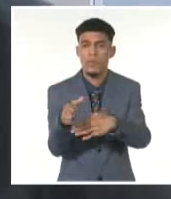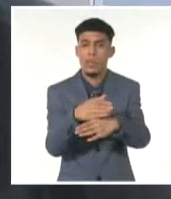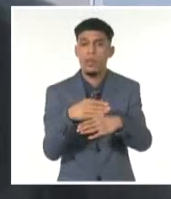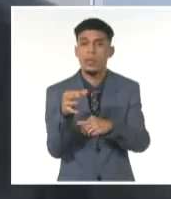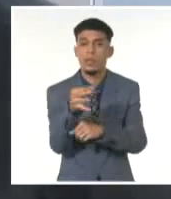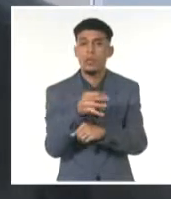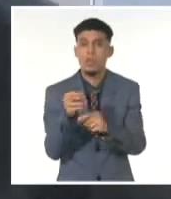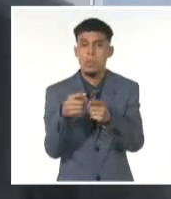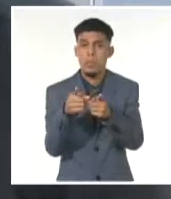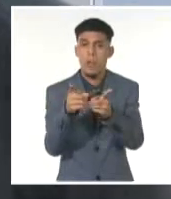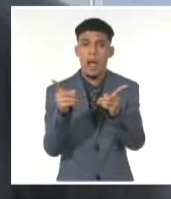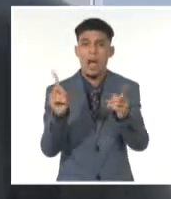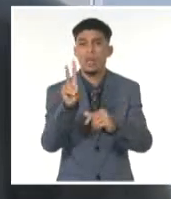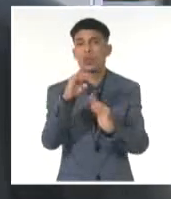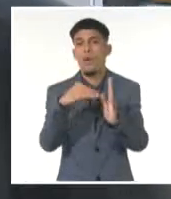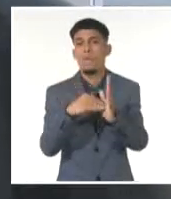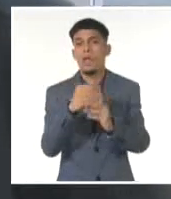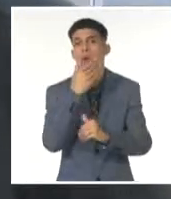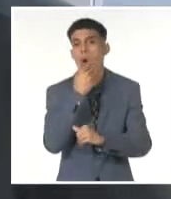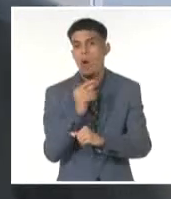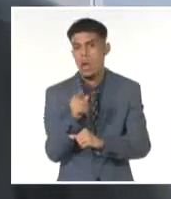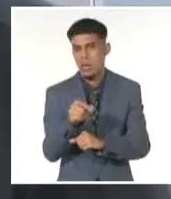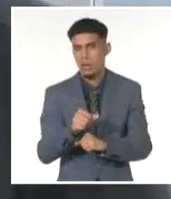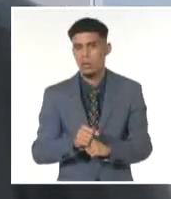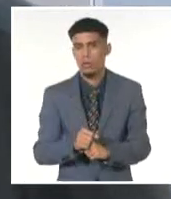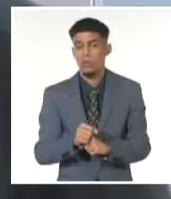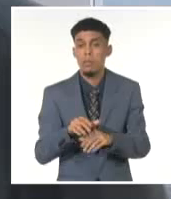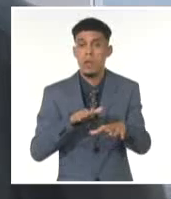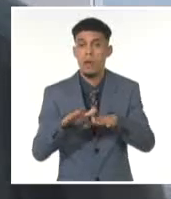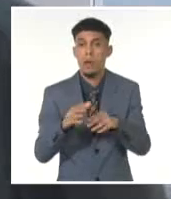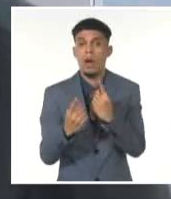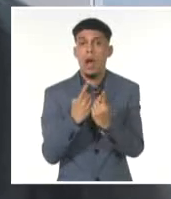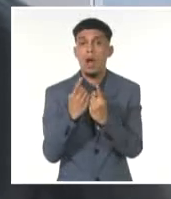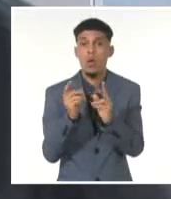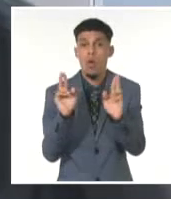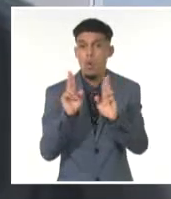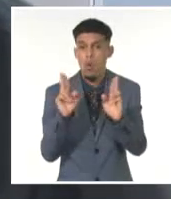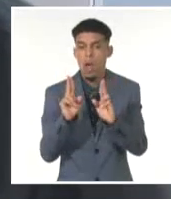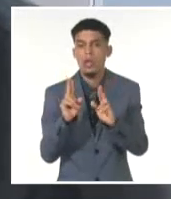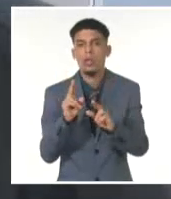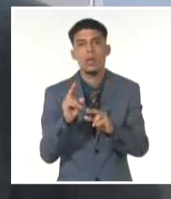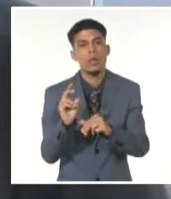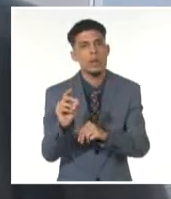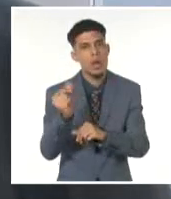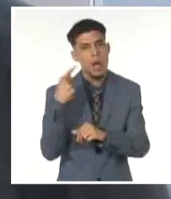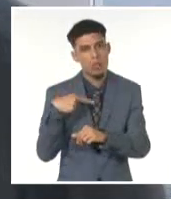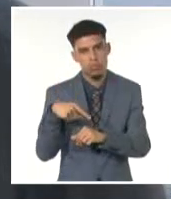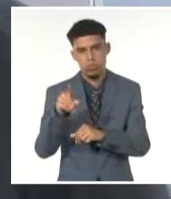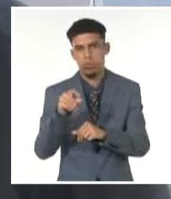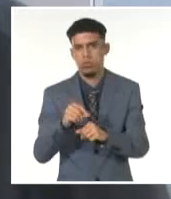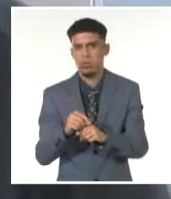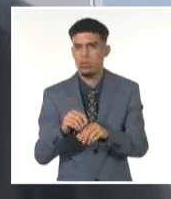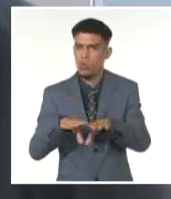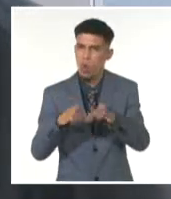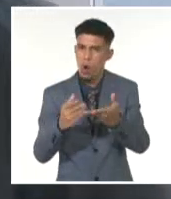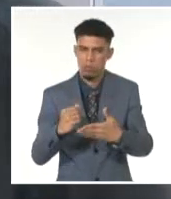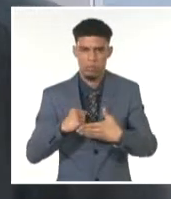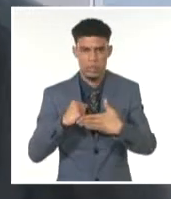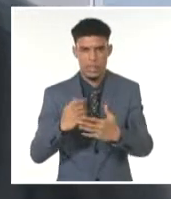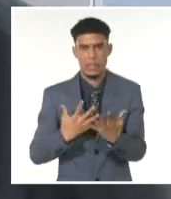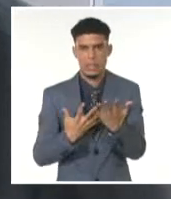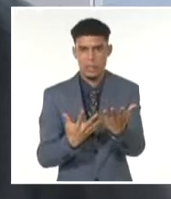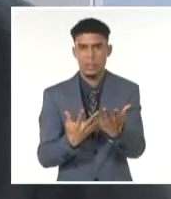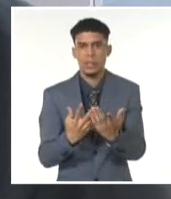provincias del país, con más de 2.000 jóvenes listos para, ante el llamado necesario, acudir a brindar codo a codo ahí su aporte en